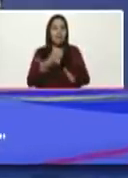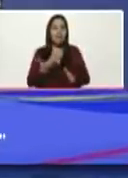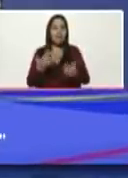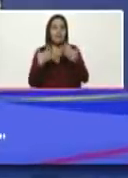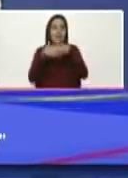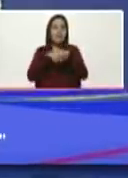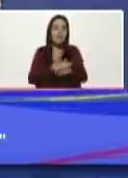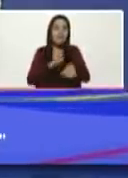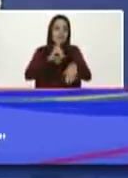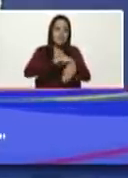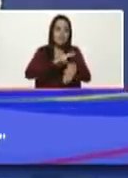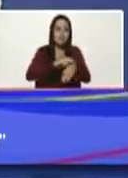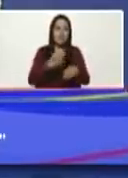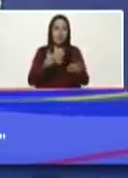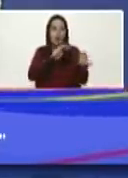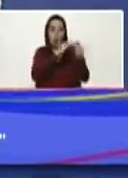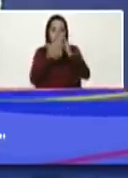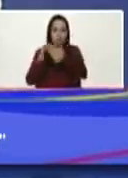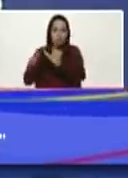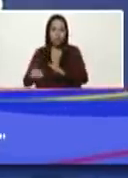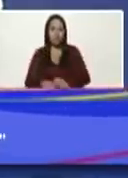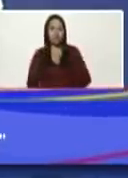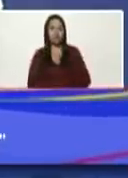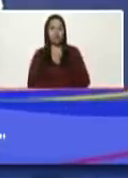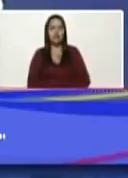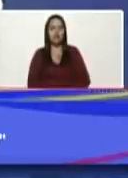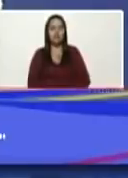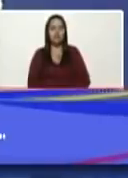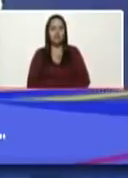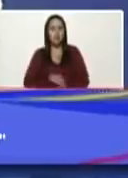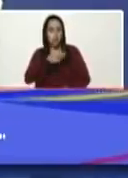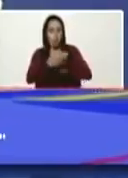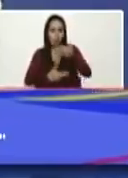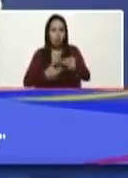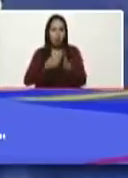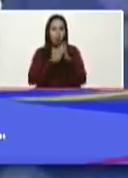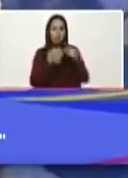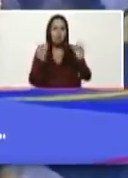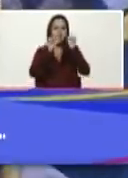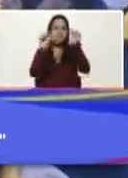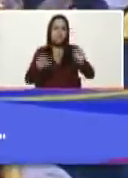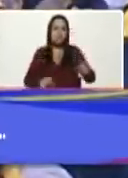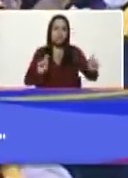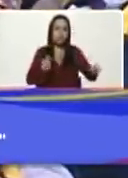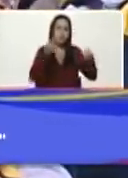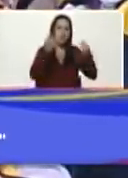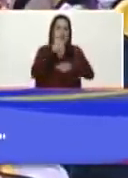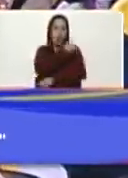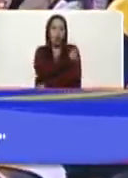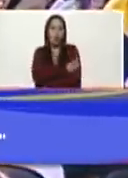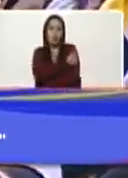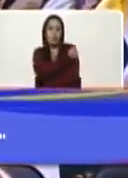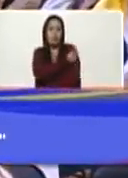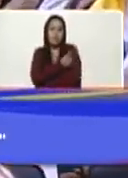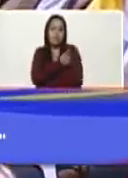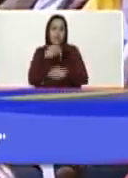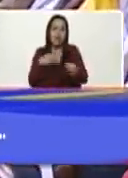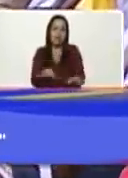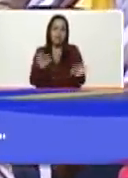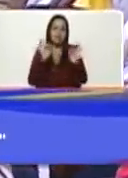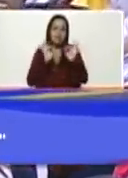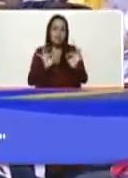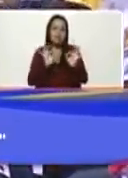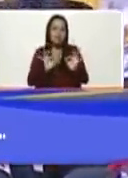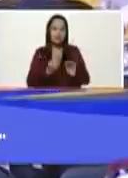integral comunitaria, y de allí ir escalando a todo el sistema curativo, hospitalario,